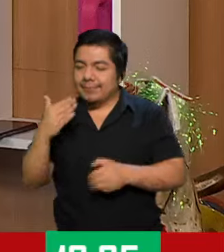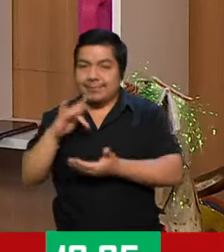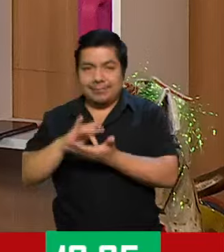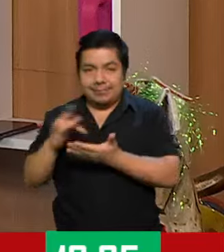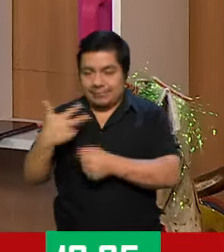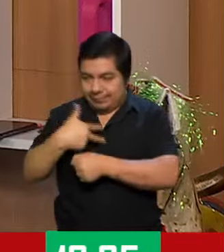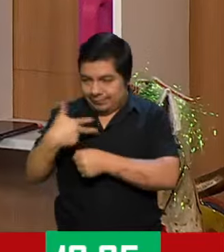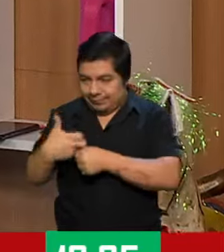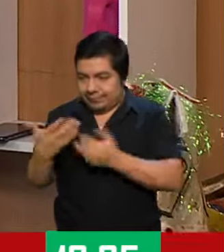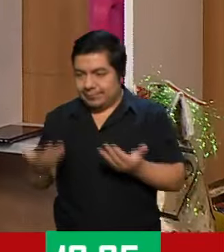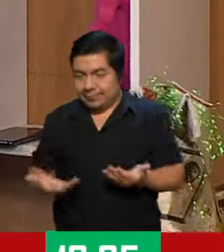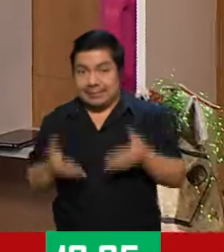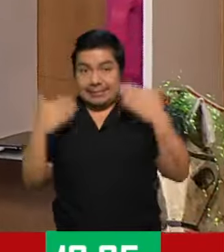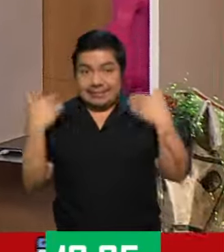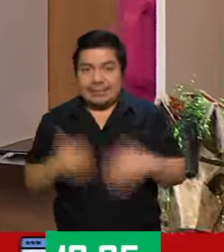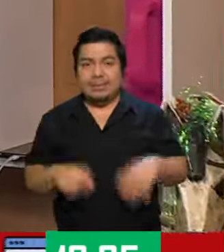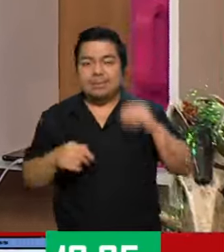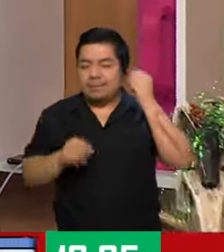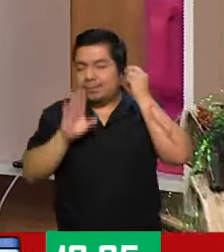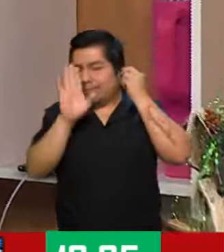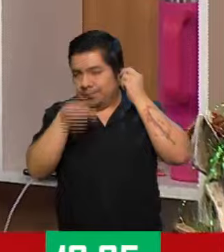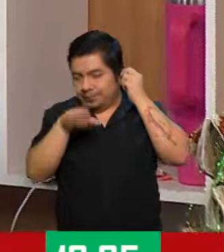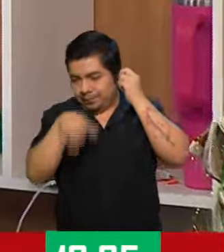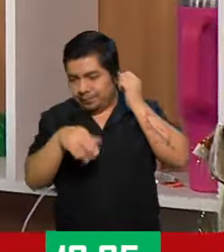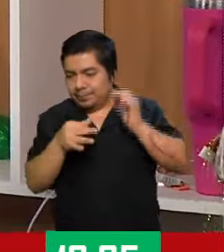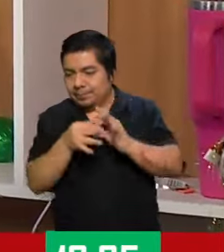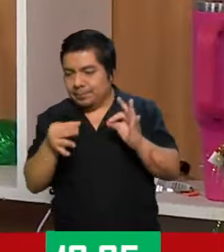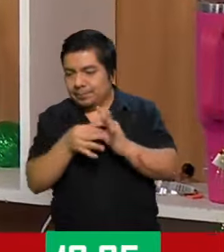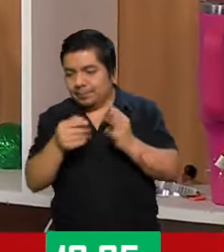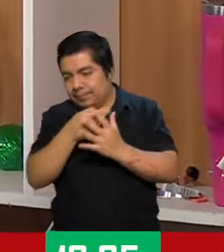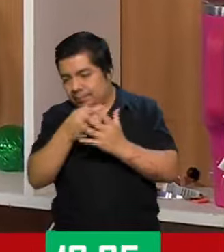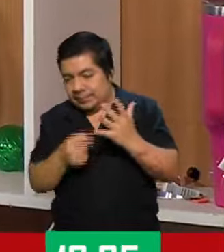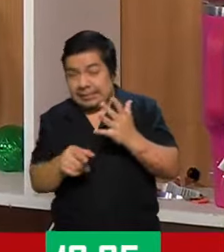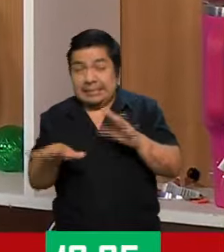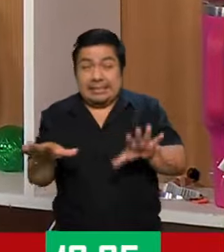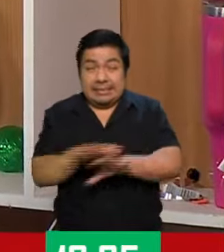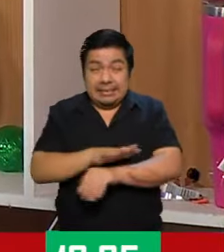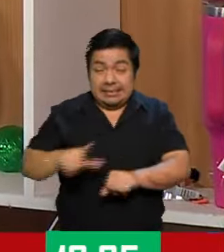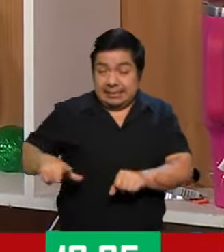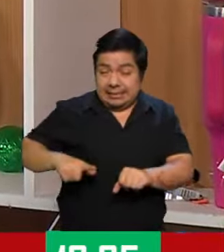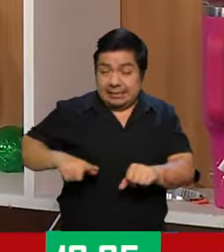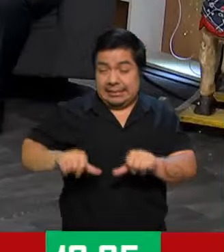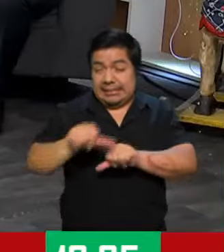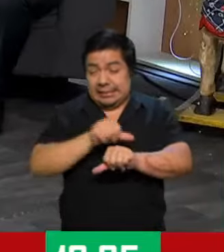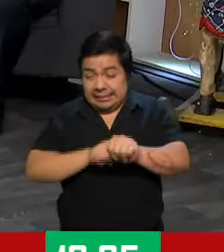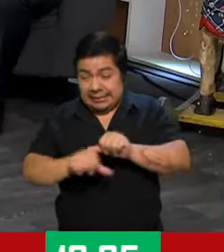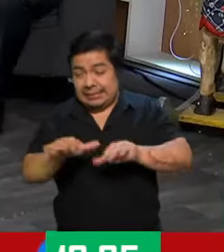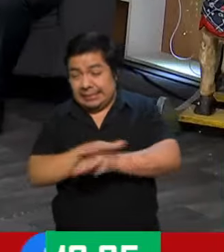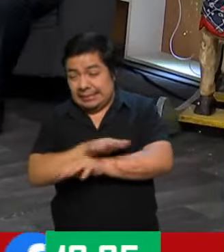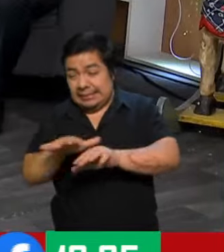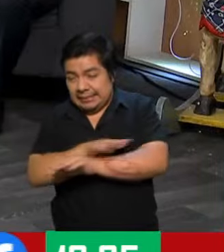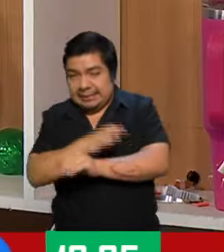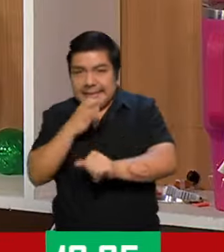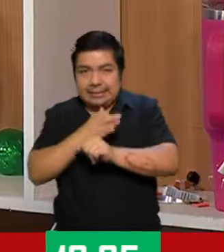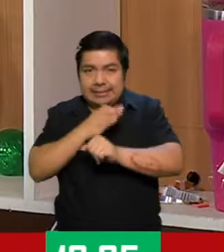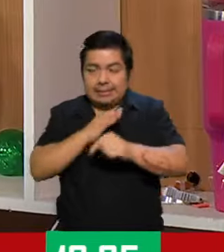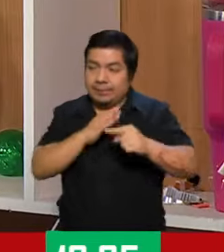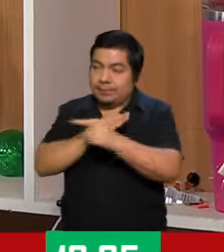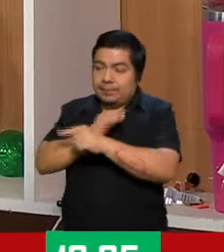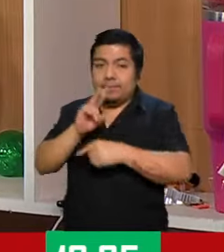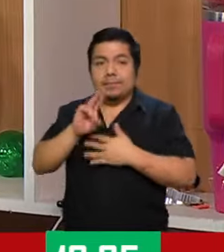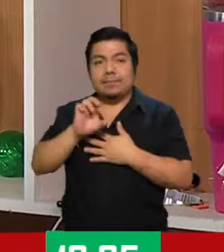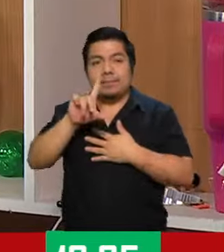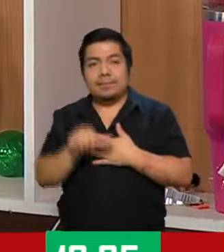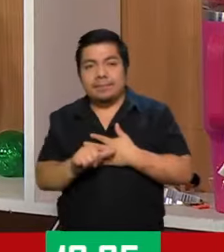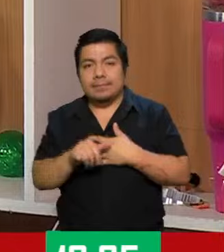Al contrario, híjole. A ver, cuéntanos cómo ha estado esta transición y ahorita rumbo a la villa. Pues ha sido